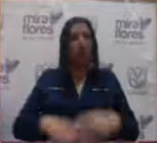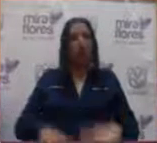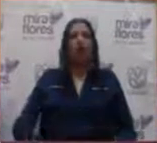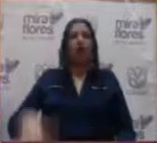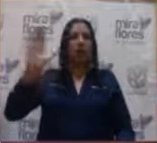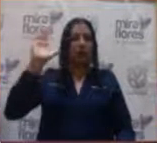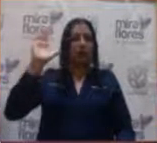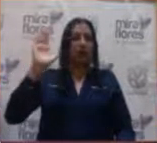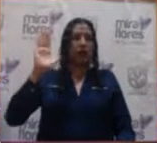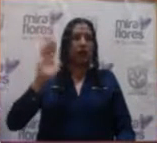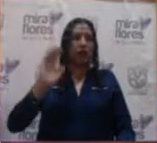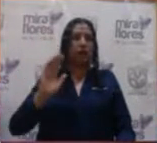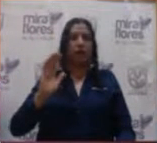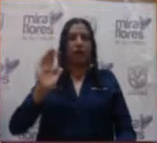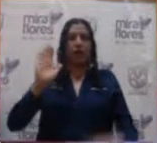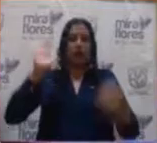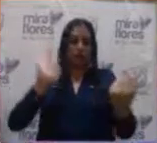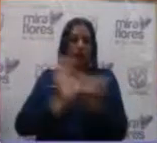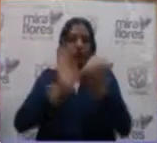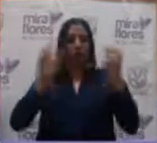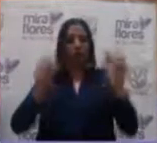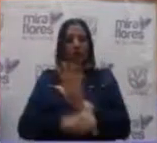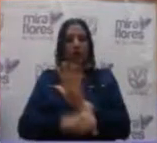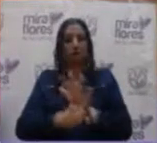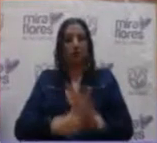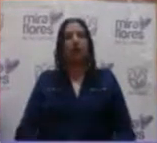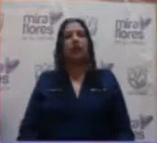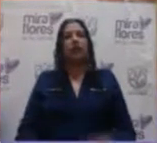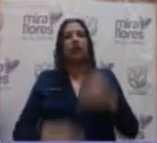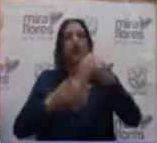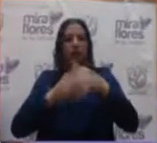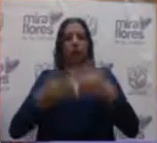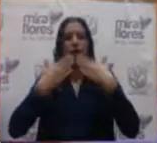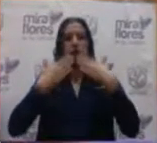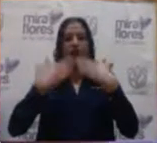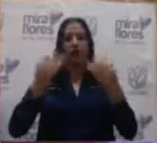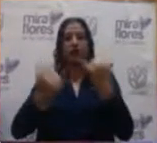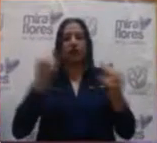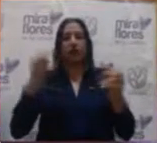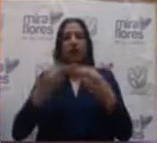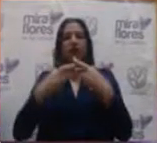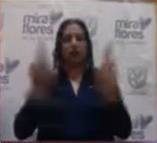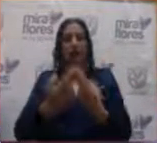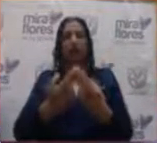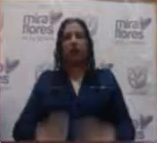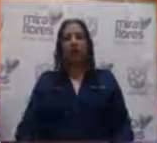señal de conformidad. Se aprueba por unanimidad de votos. Muchas gracias. Se levanta la sesión.